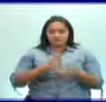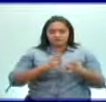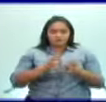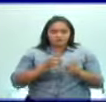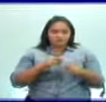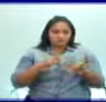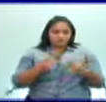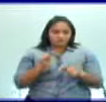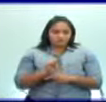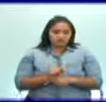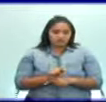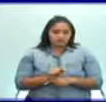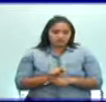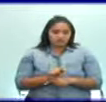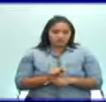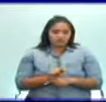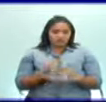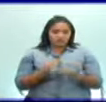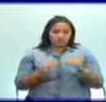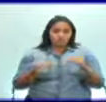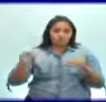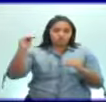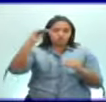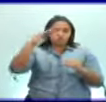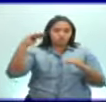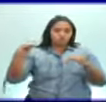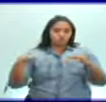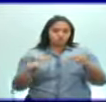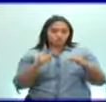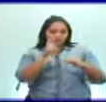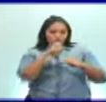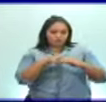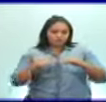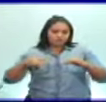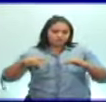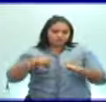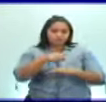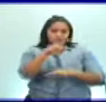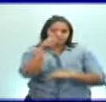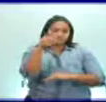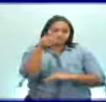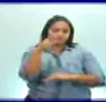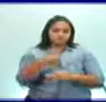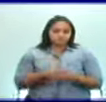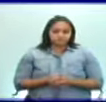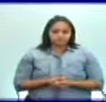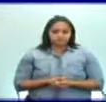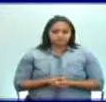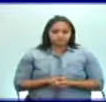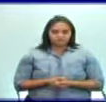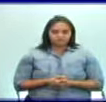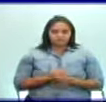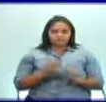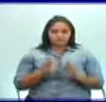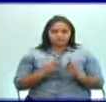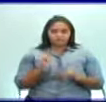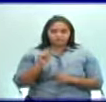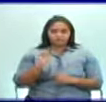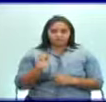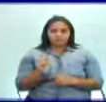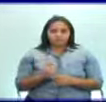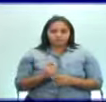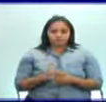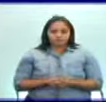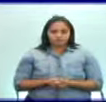y esta segunda va a ser en forma decreciente. ¿Ya? Ahora, la función exponencial de base A mayor que 1